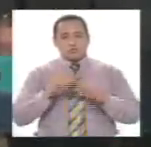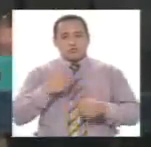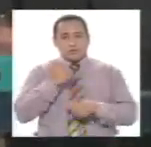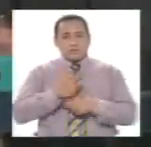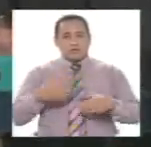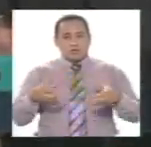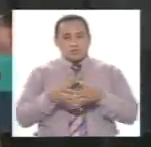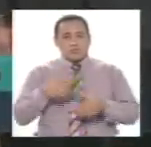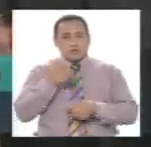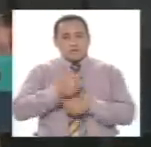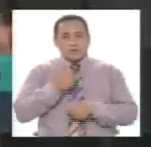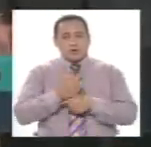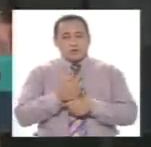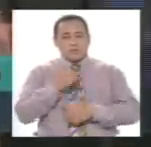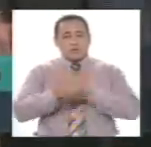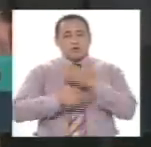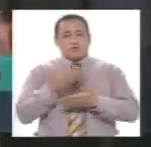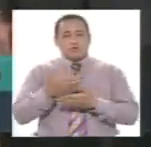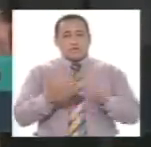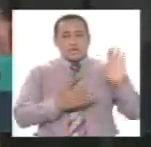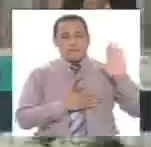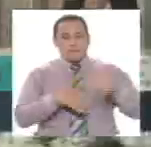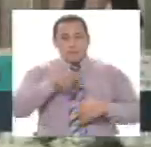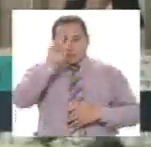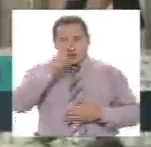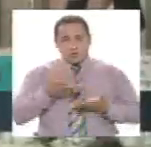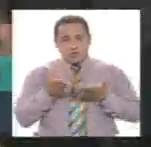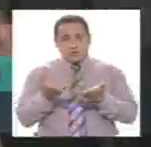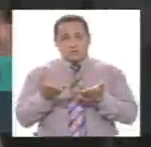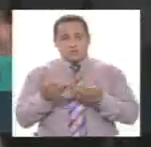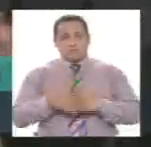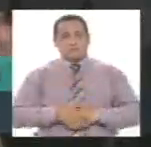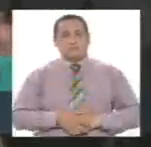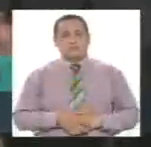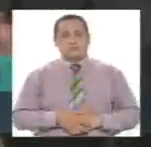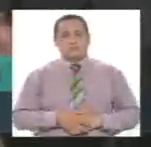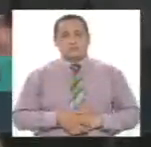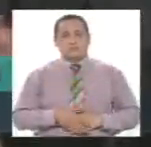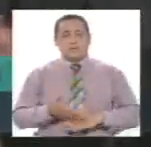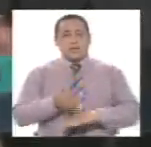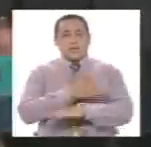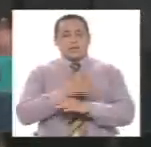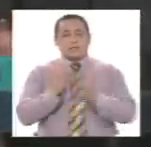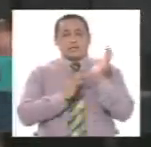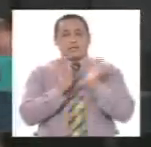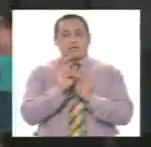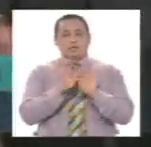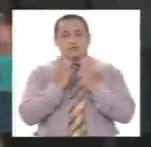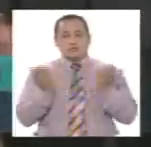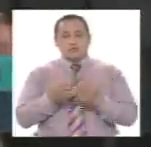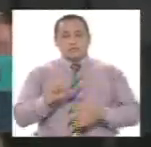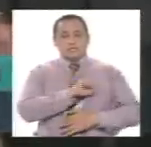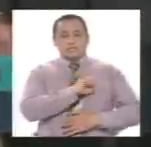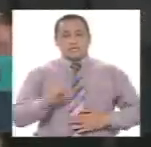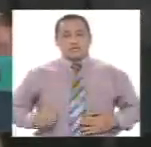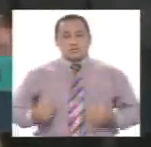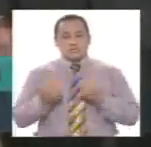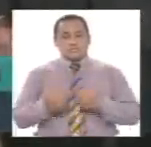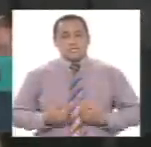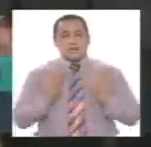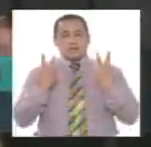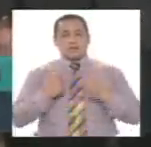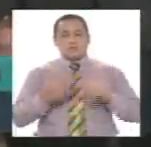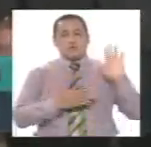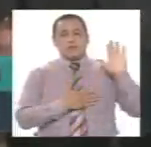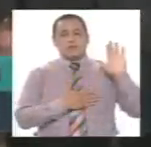de trabajo y promoción del empleo, que os confío. Ante Jesucristo, mi Señor y Salvador, sí,